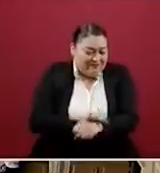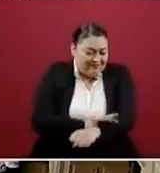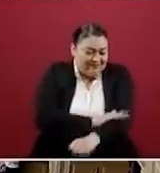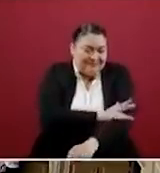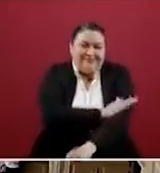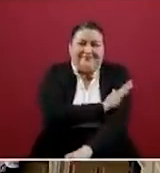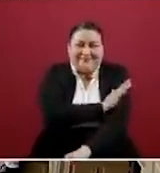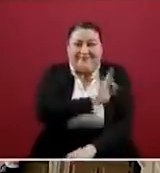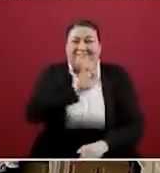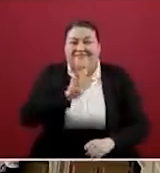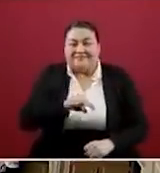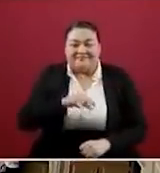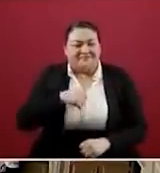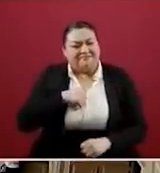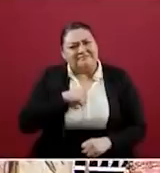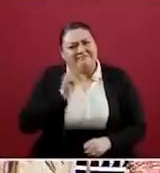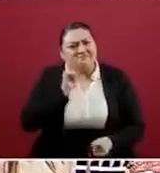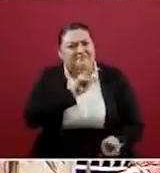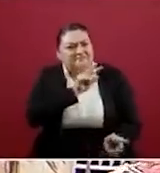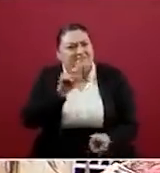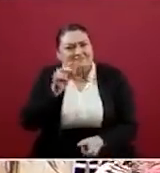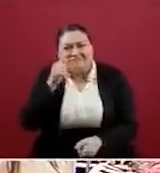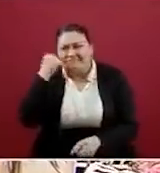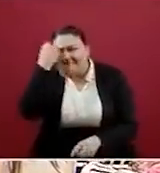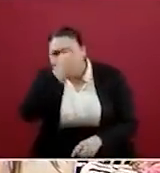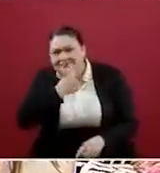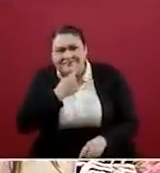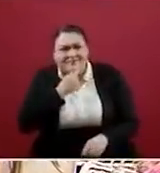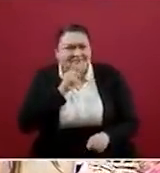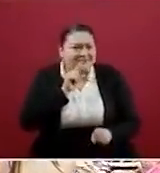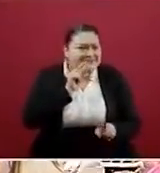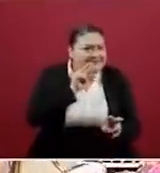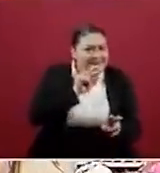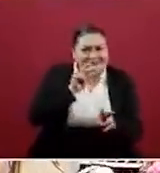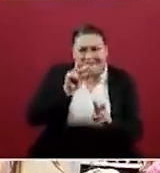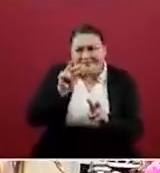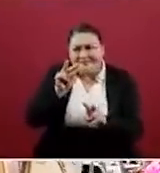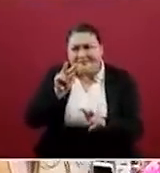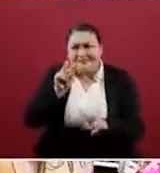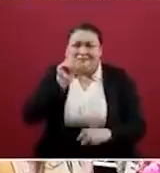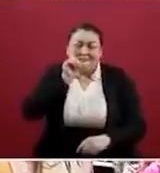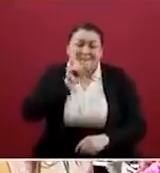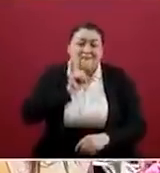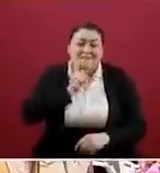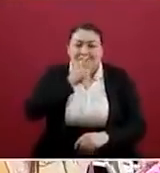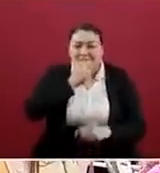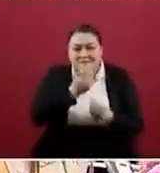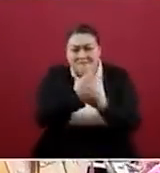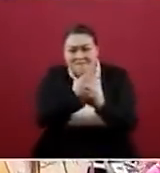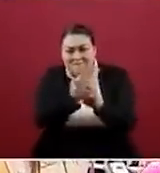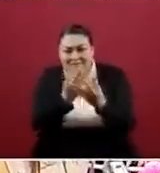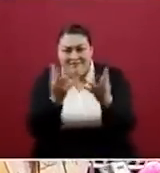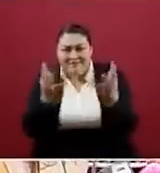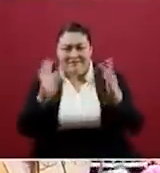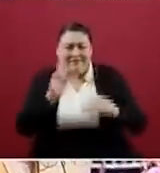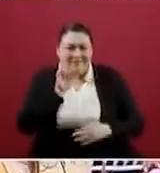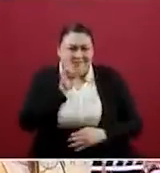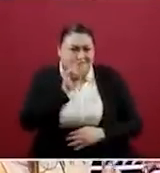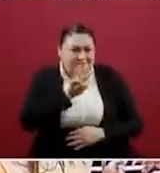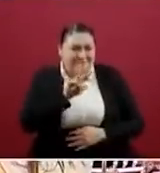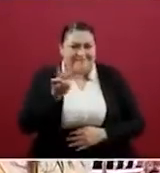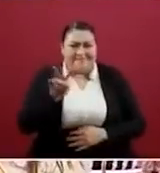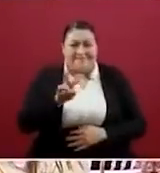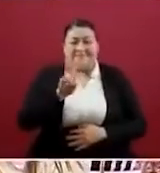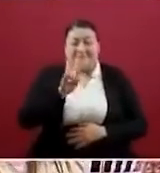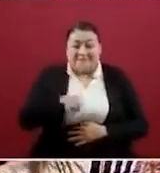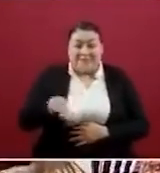y ver el reflejo en sus rostros de todas, de todos ustedes,